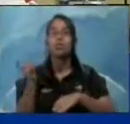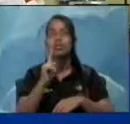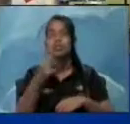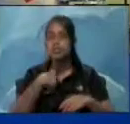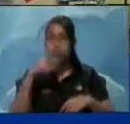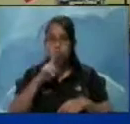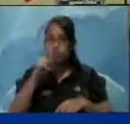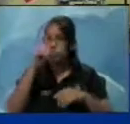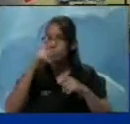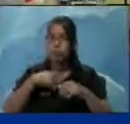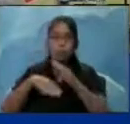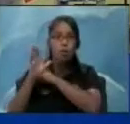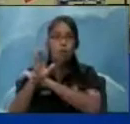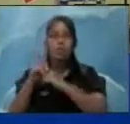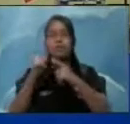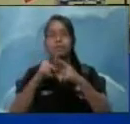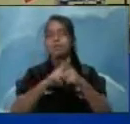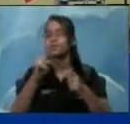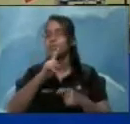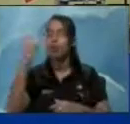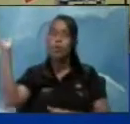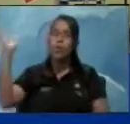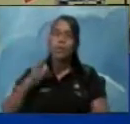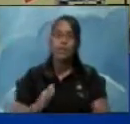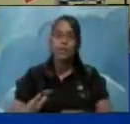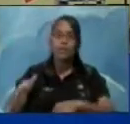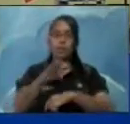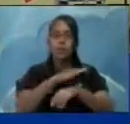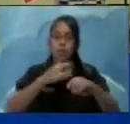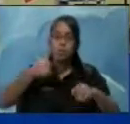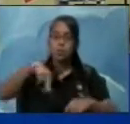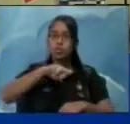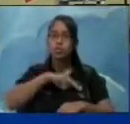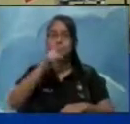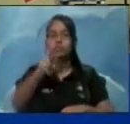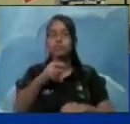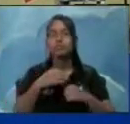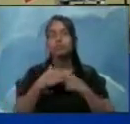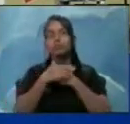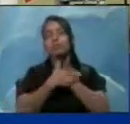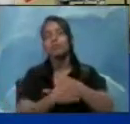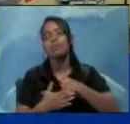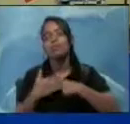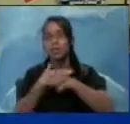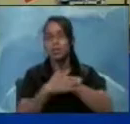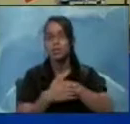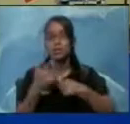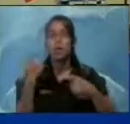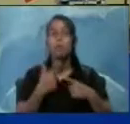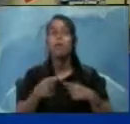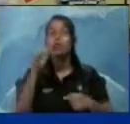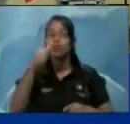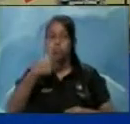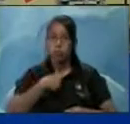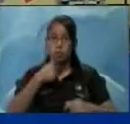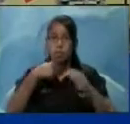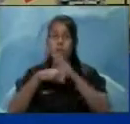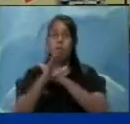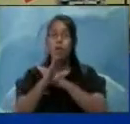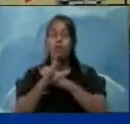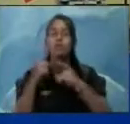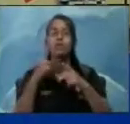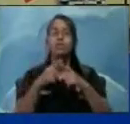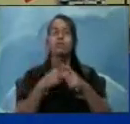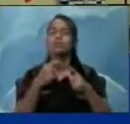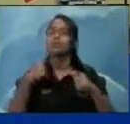fuera no vendría sobre vosotros el consolador Pero si yo me voy yo